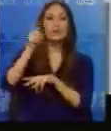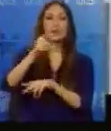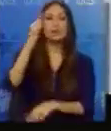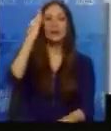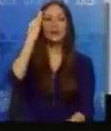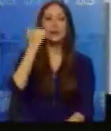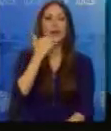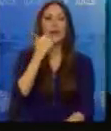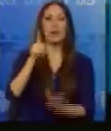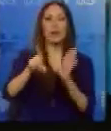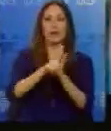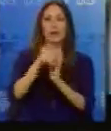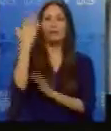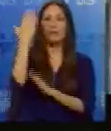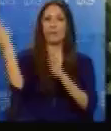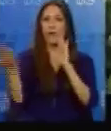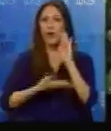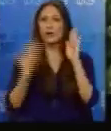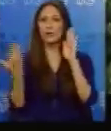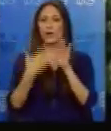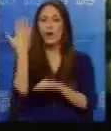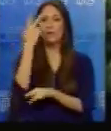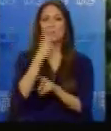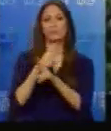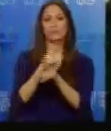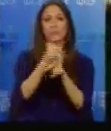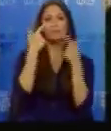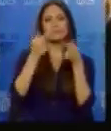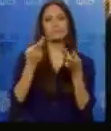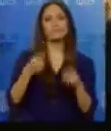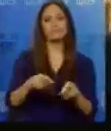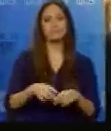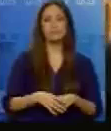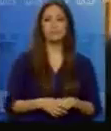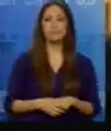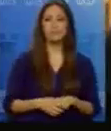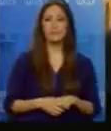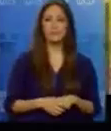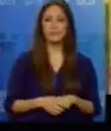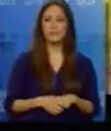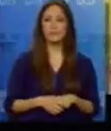detectar la tala ilegal de árboles en la zona. Alciria de Sonofre, TC Televisión.